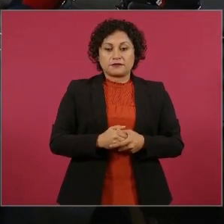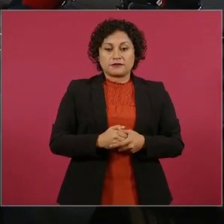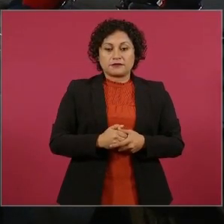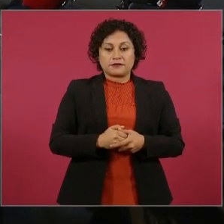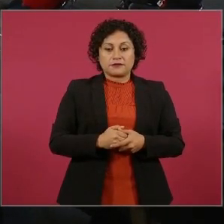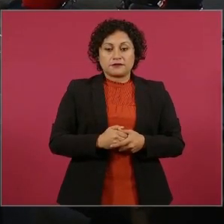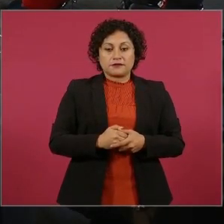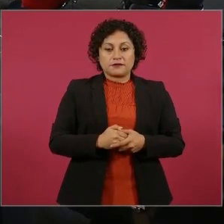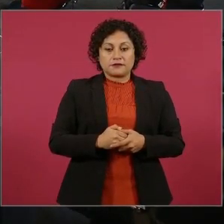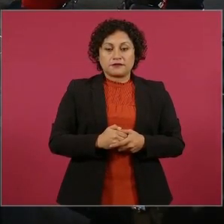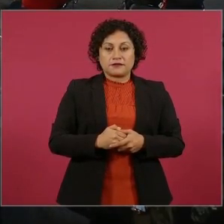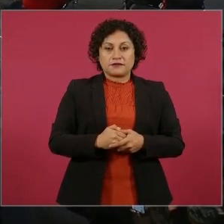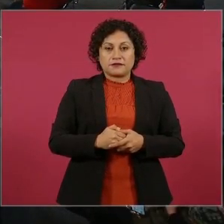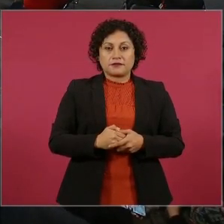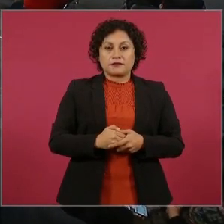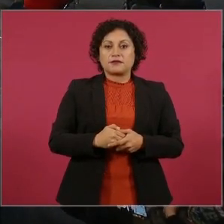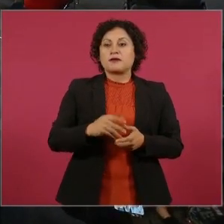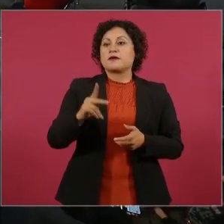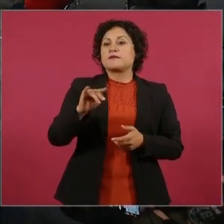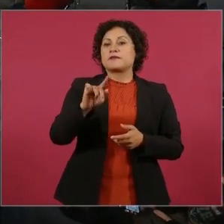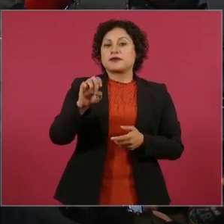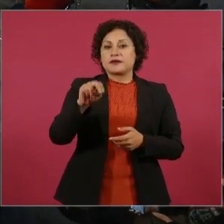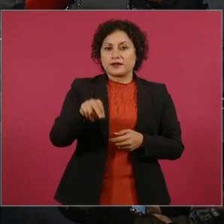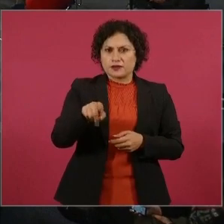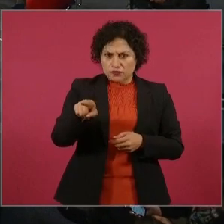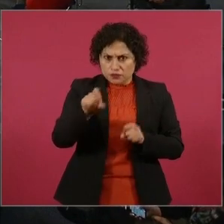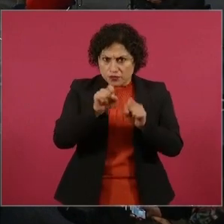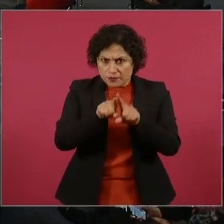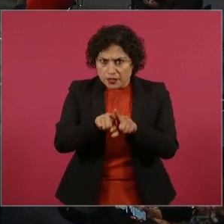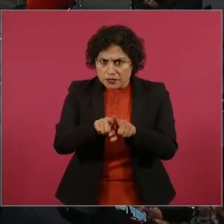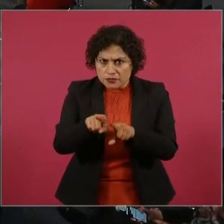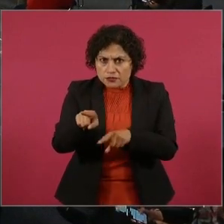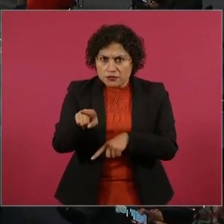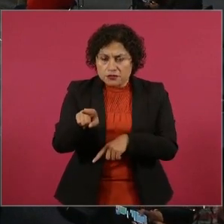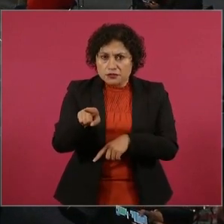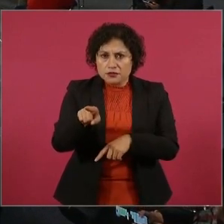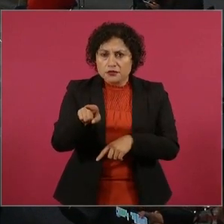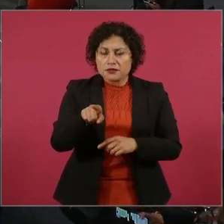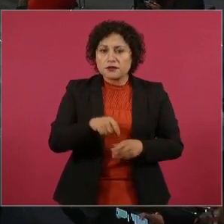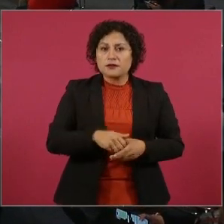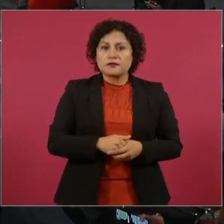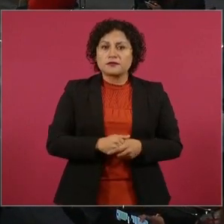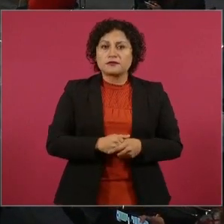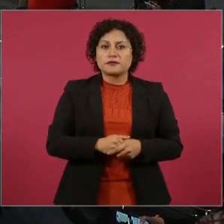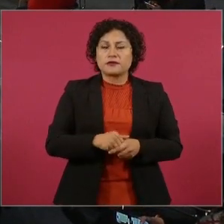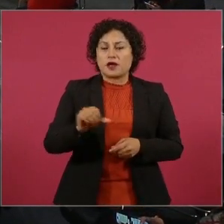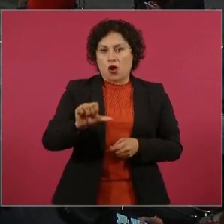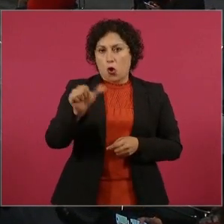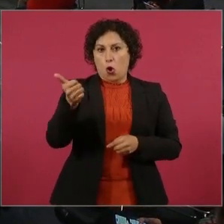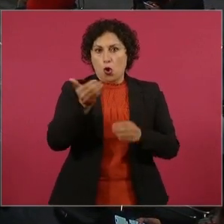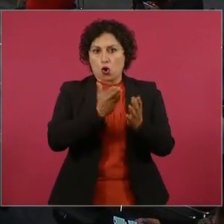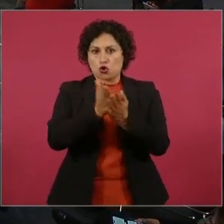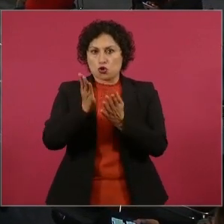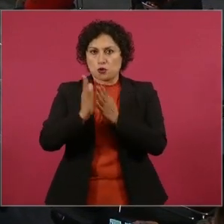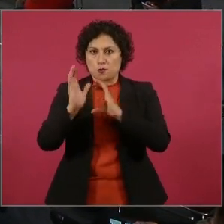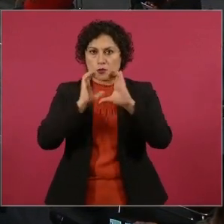Serrano Guillermo tú también trabajaste no pero es otro